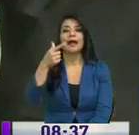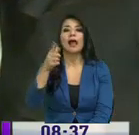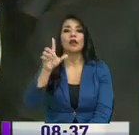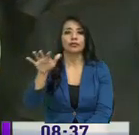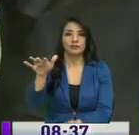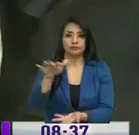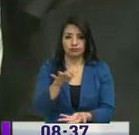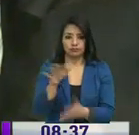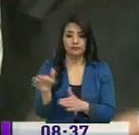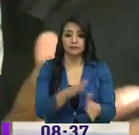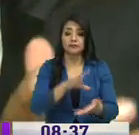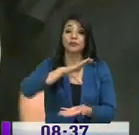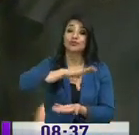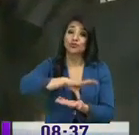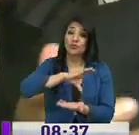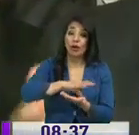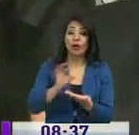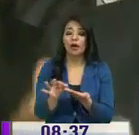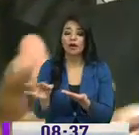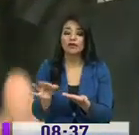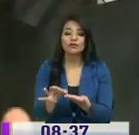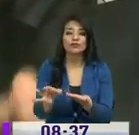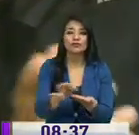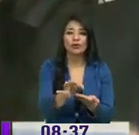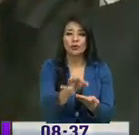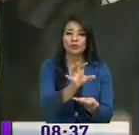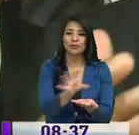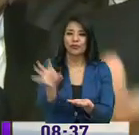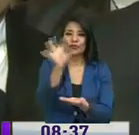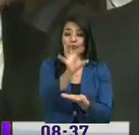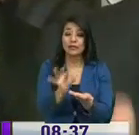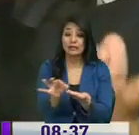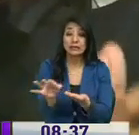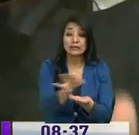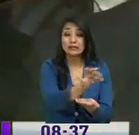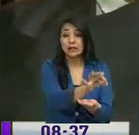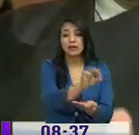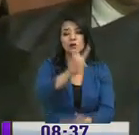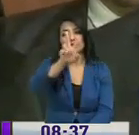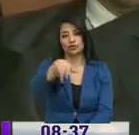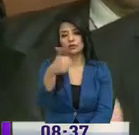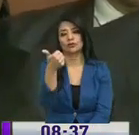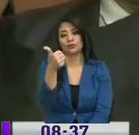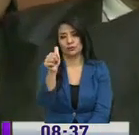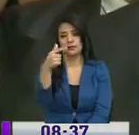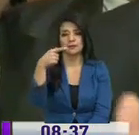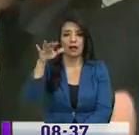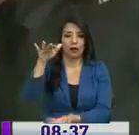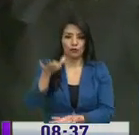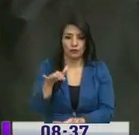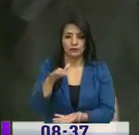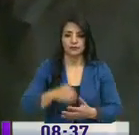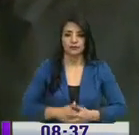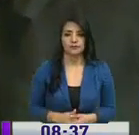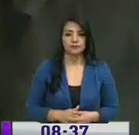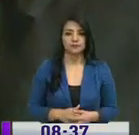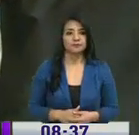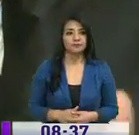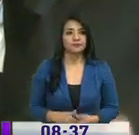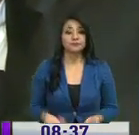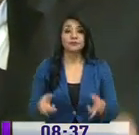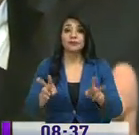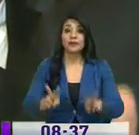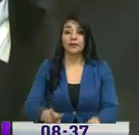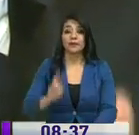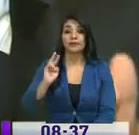Y las ciudades o los cantones de cada una de las provincias que convergen a Patria con 210 galones. Además, ha participado